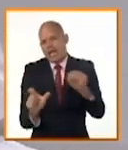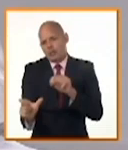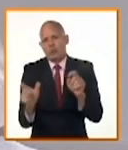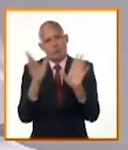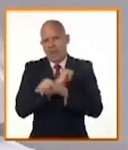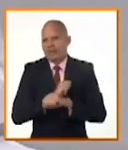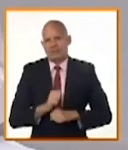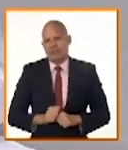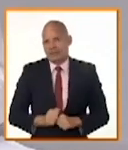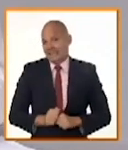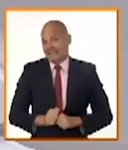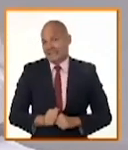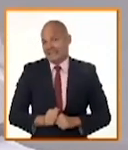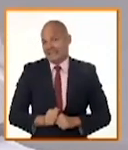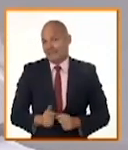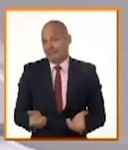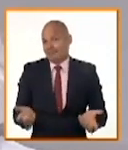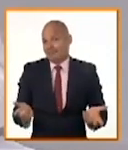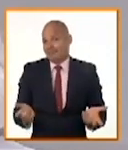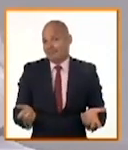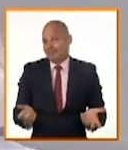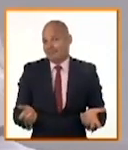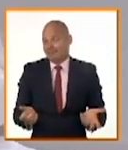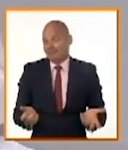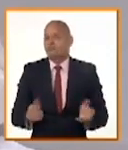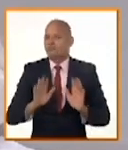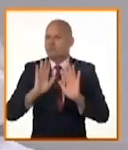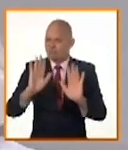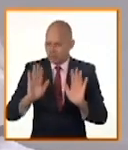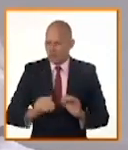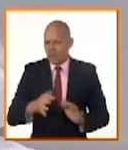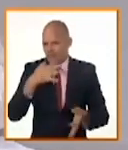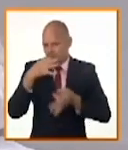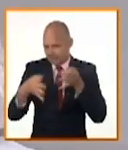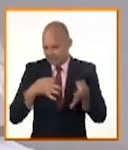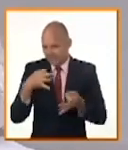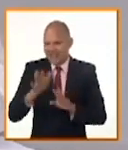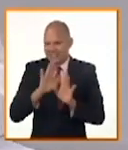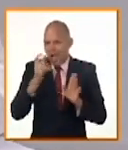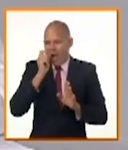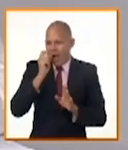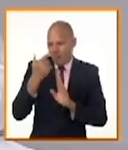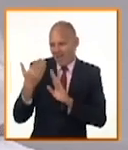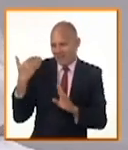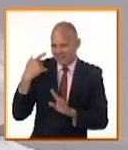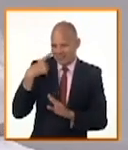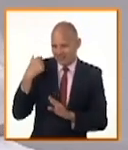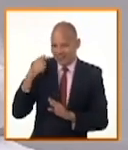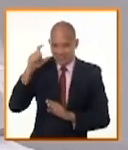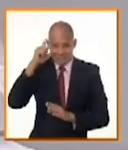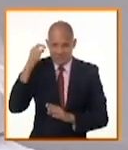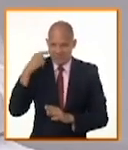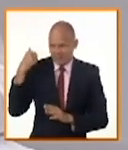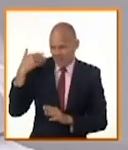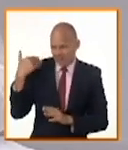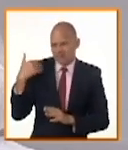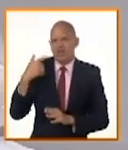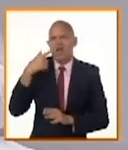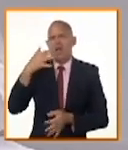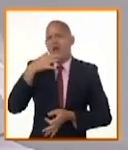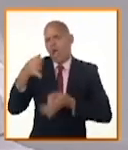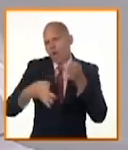bancarización no tiene como eje al cajero automático o sea aún cuando las redes de cajero automático nosotros necesitamos que tenga una mayor nivel de eficiencia